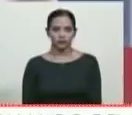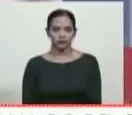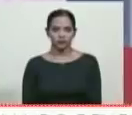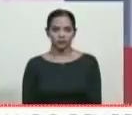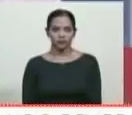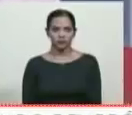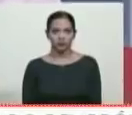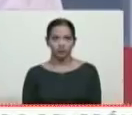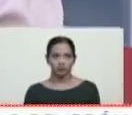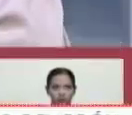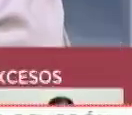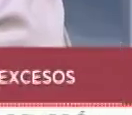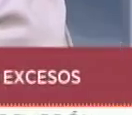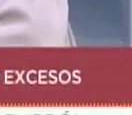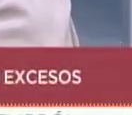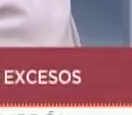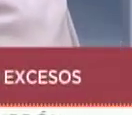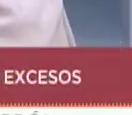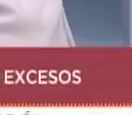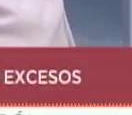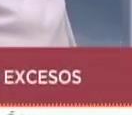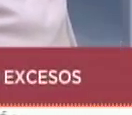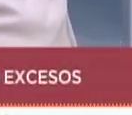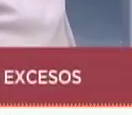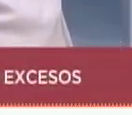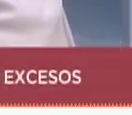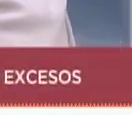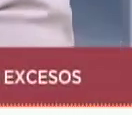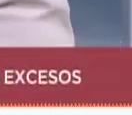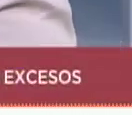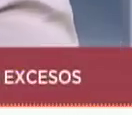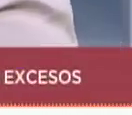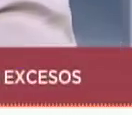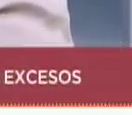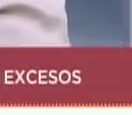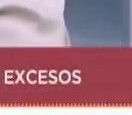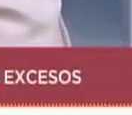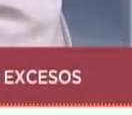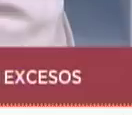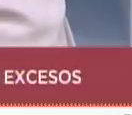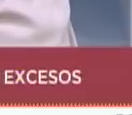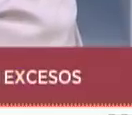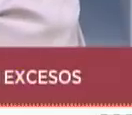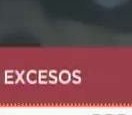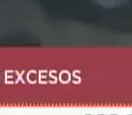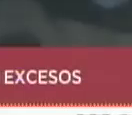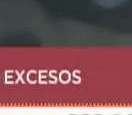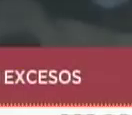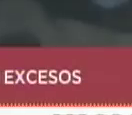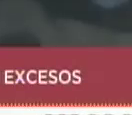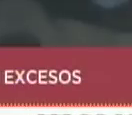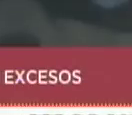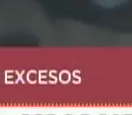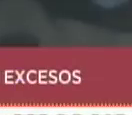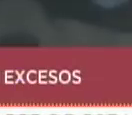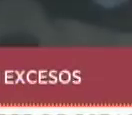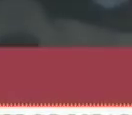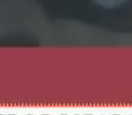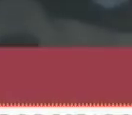el informe que hoy presentó Bachelet, según nuestra opinión. Claro, obviamente el informe